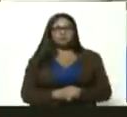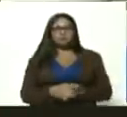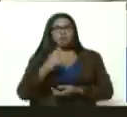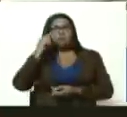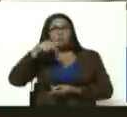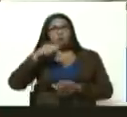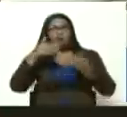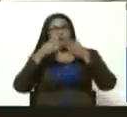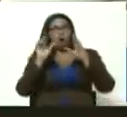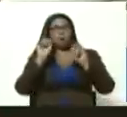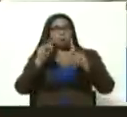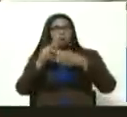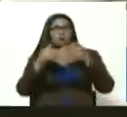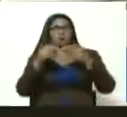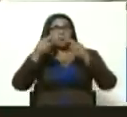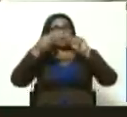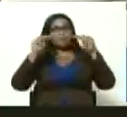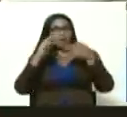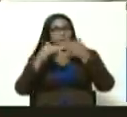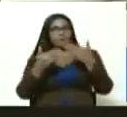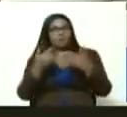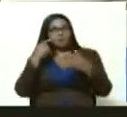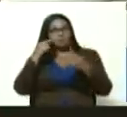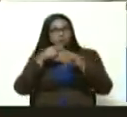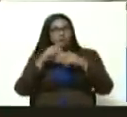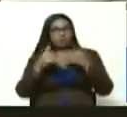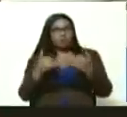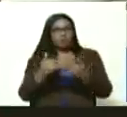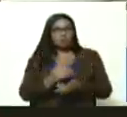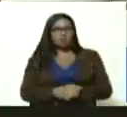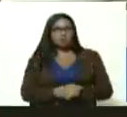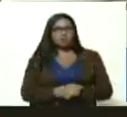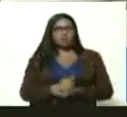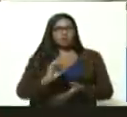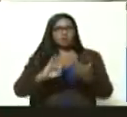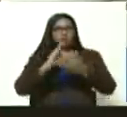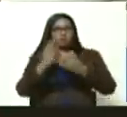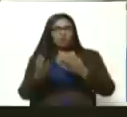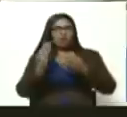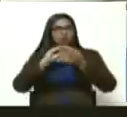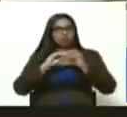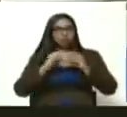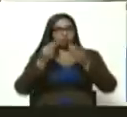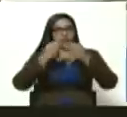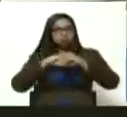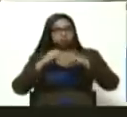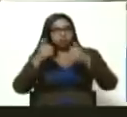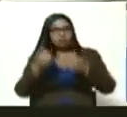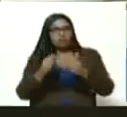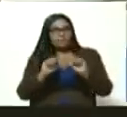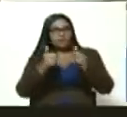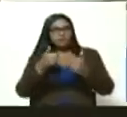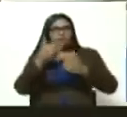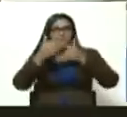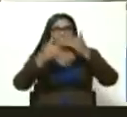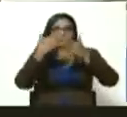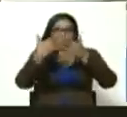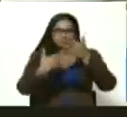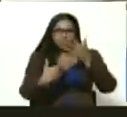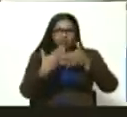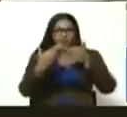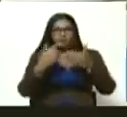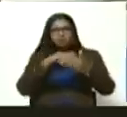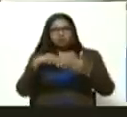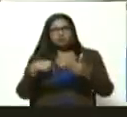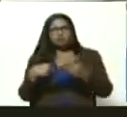una oportunidad para la paz para que esa frontera funcione adecuadamente para realizar una cantidad de cosas que ya